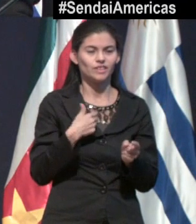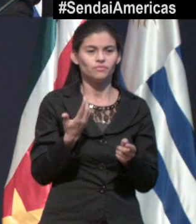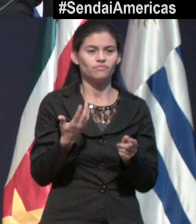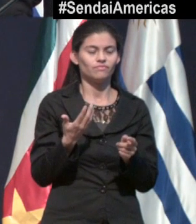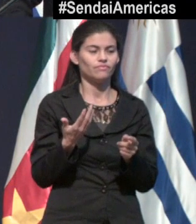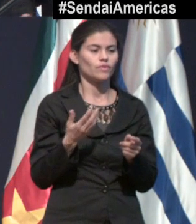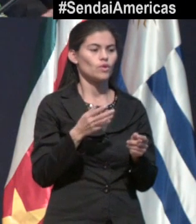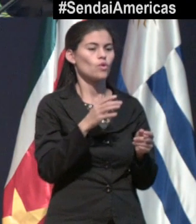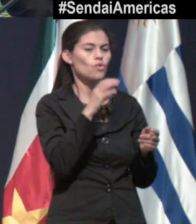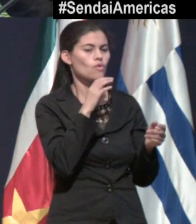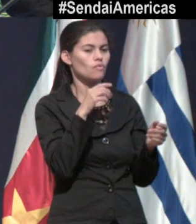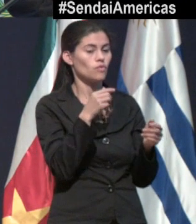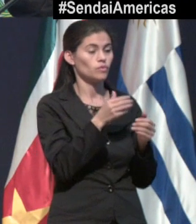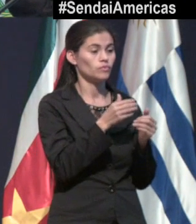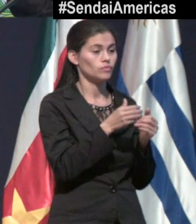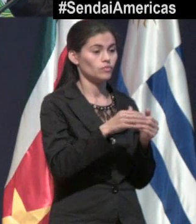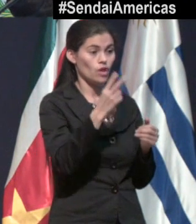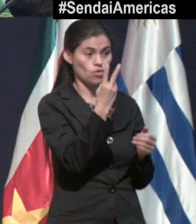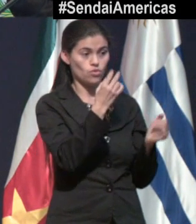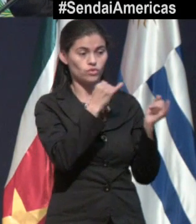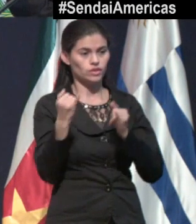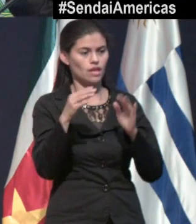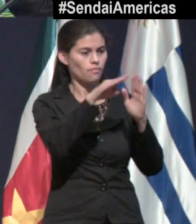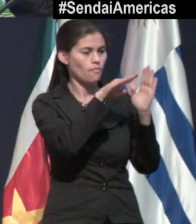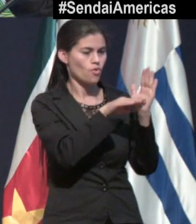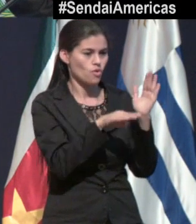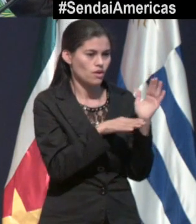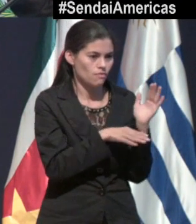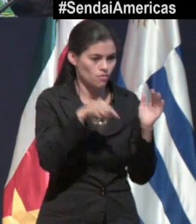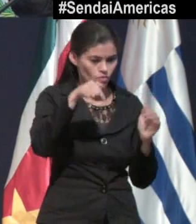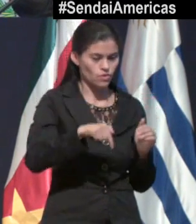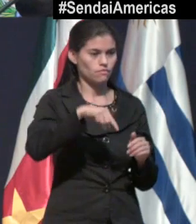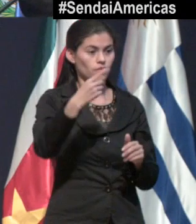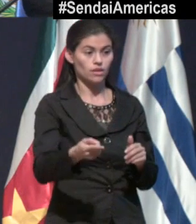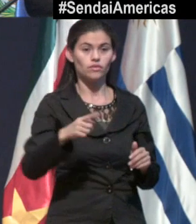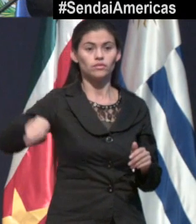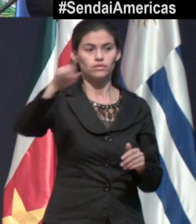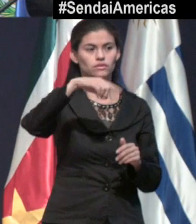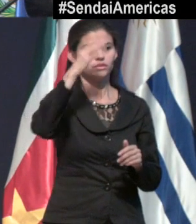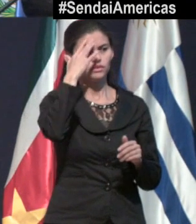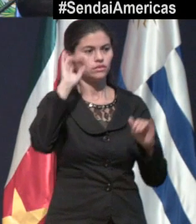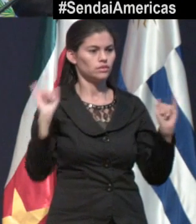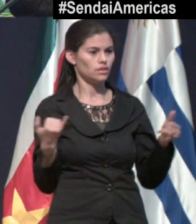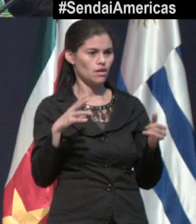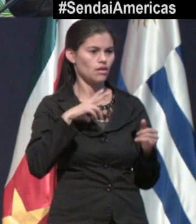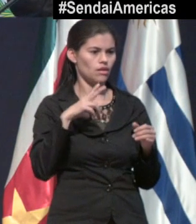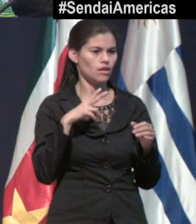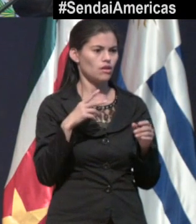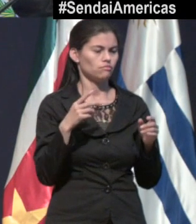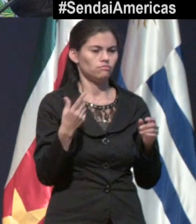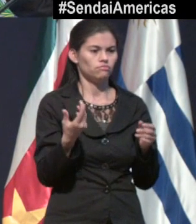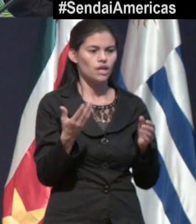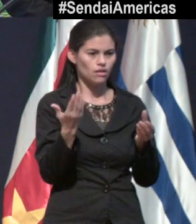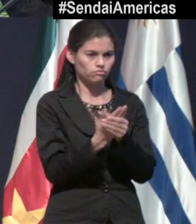recorrido sobre lo que serán los próximos 2 días de reuniones. Cada uno de ustedes ha recibido un pequeño maletín